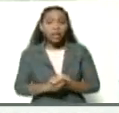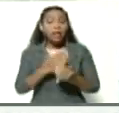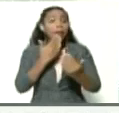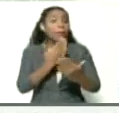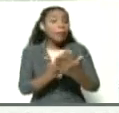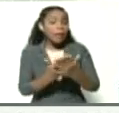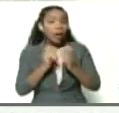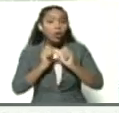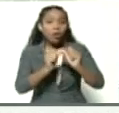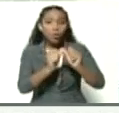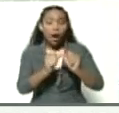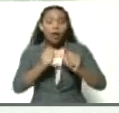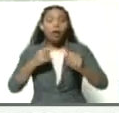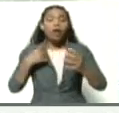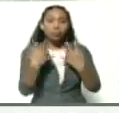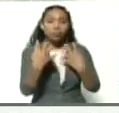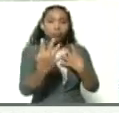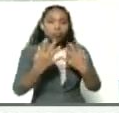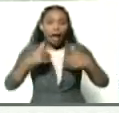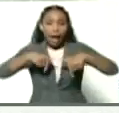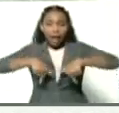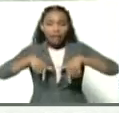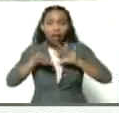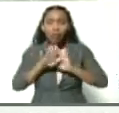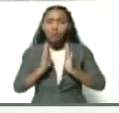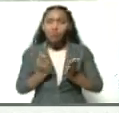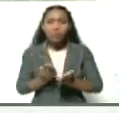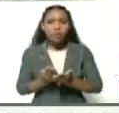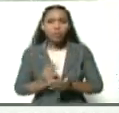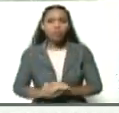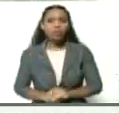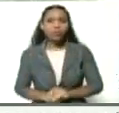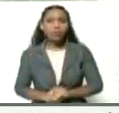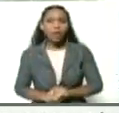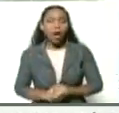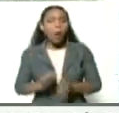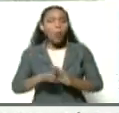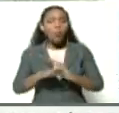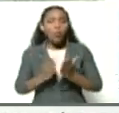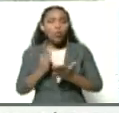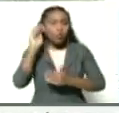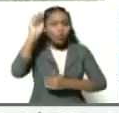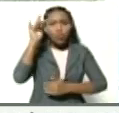permita seguir transitando este mundo hacia un mundo mejor,